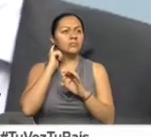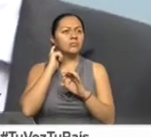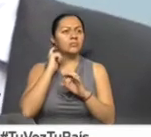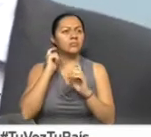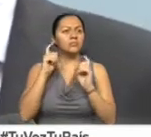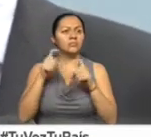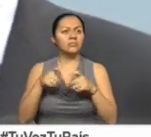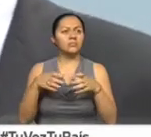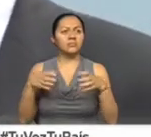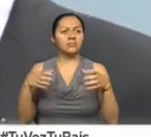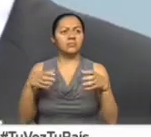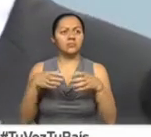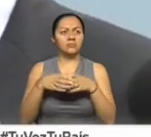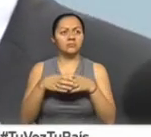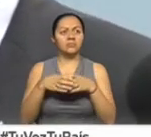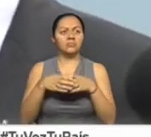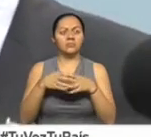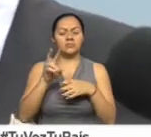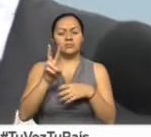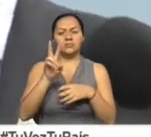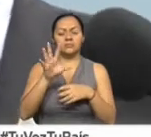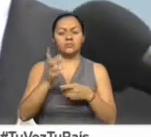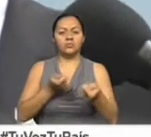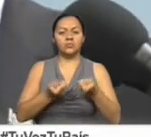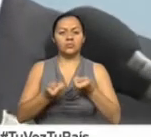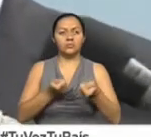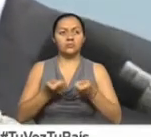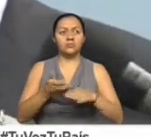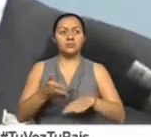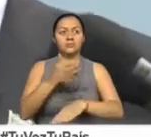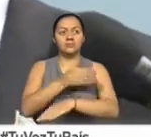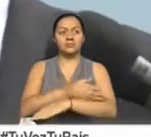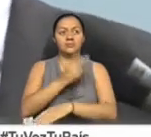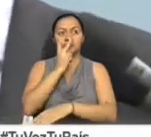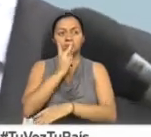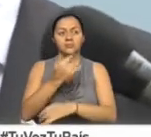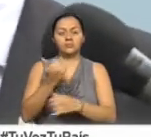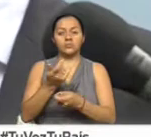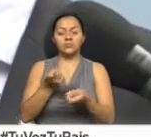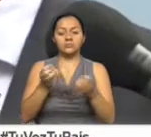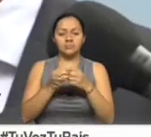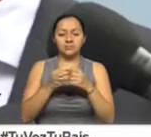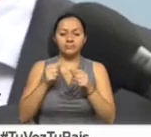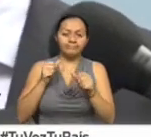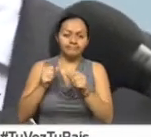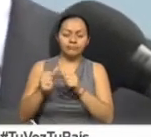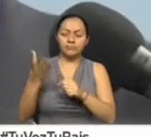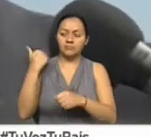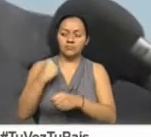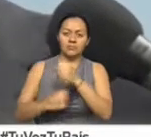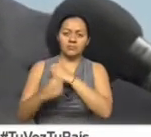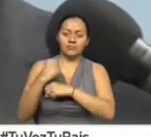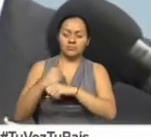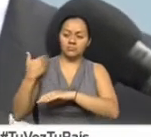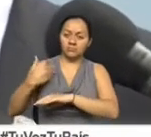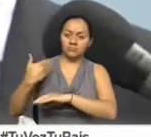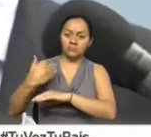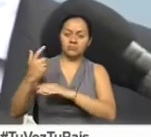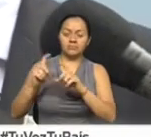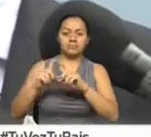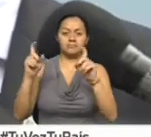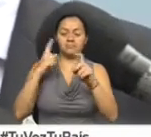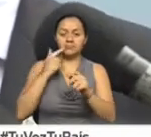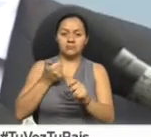llevamos computados 25 controles versus apenas 6 controles que se habían hecho en la década anterior en los gobiernos anteriores.